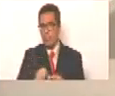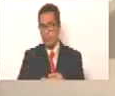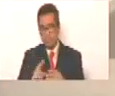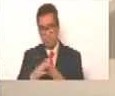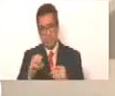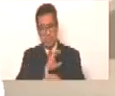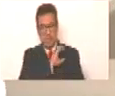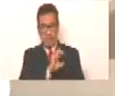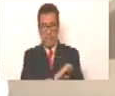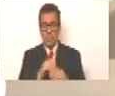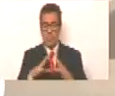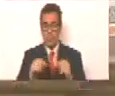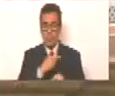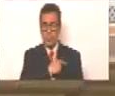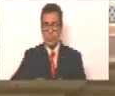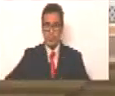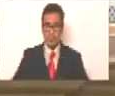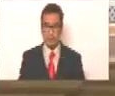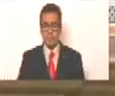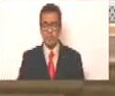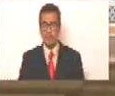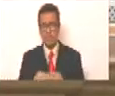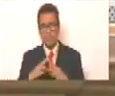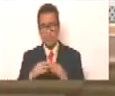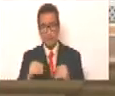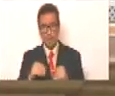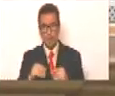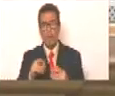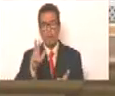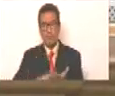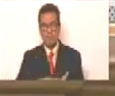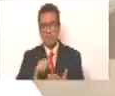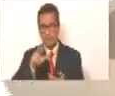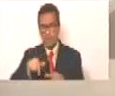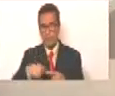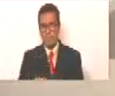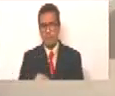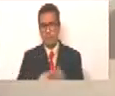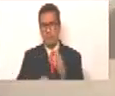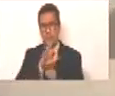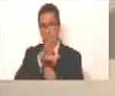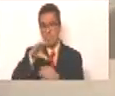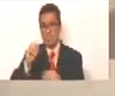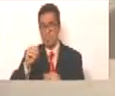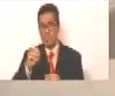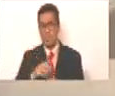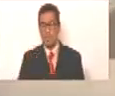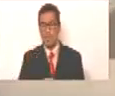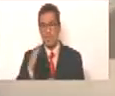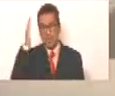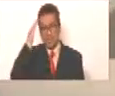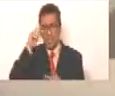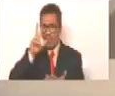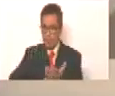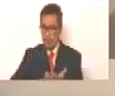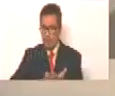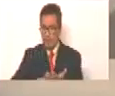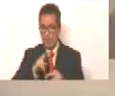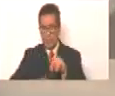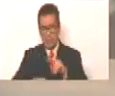señor presidente. En consideración, el epígrafe. Aprobado. Siguiente. 50º, se sugiere aprobar la creación del contenido del